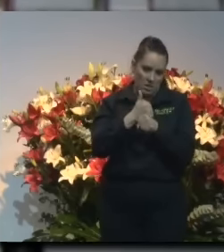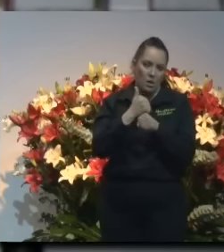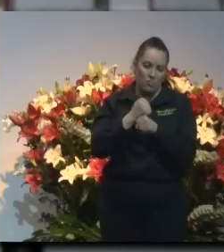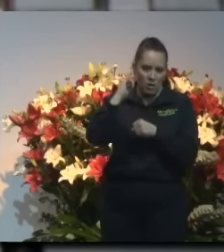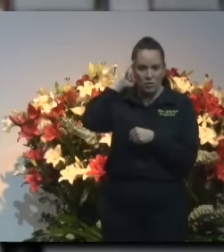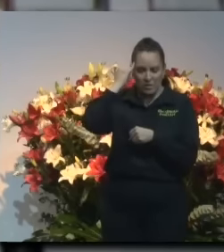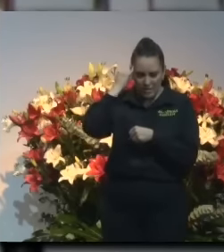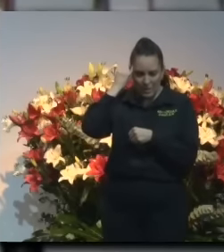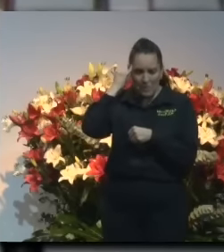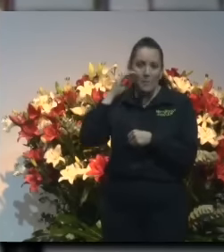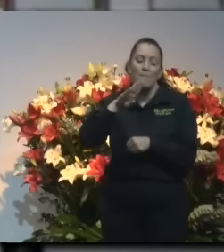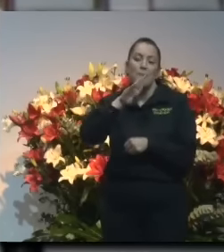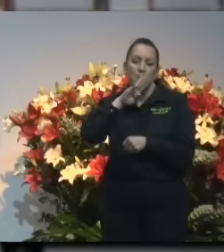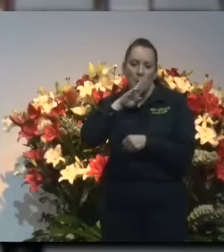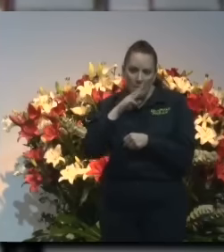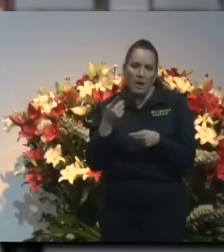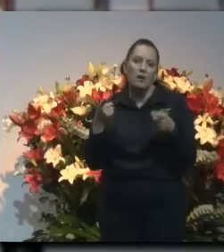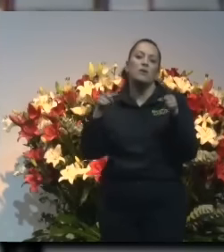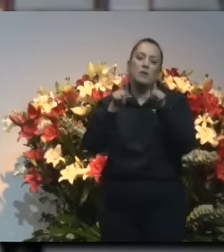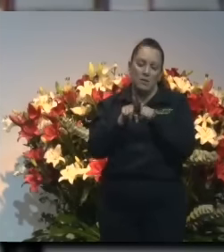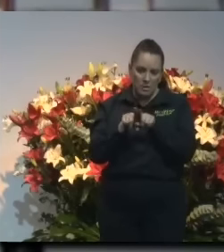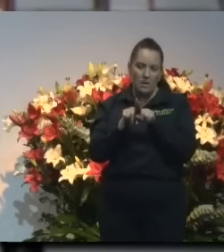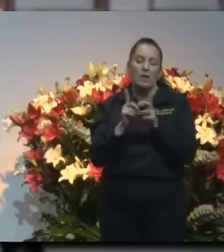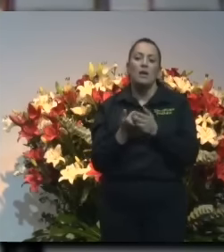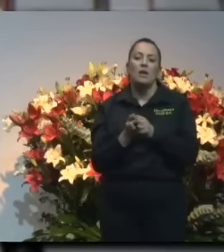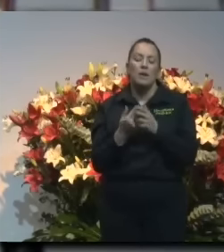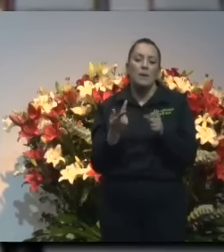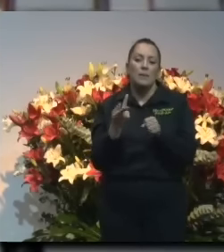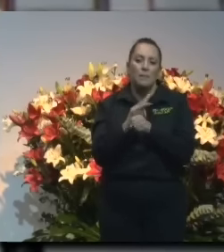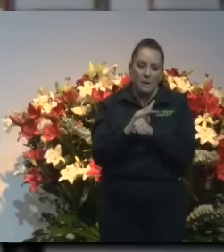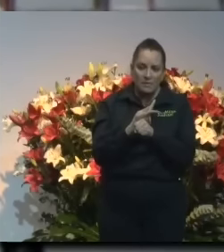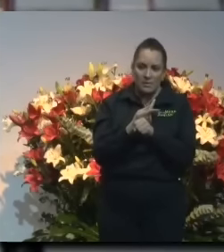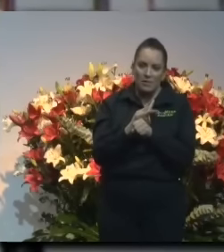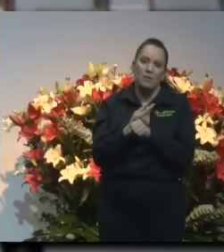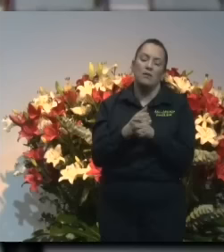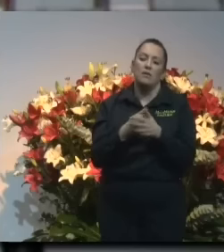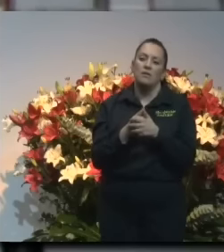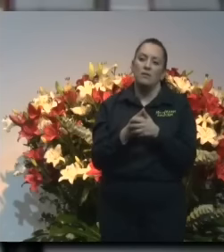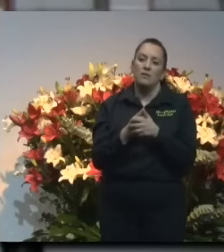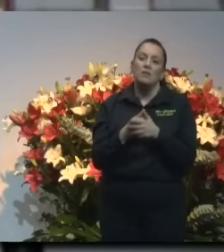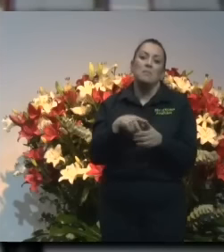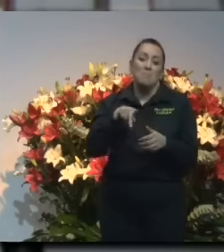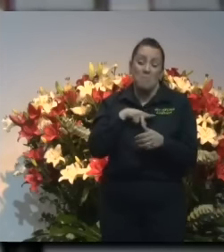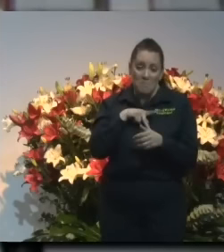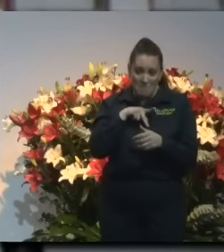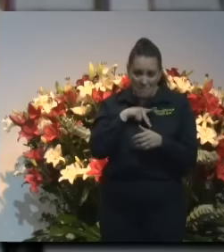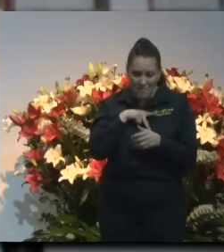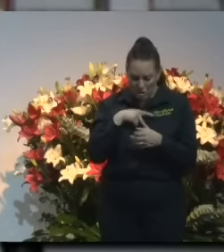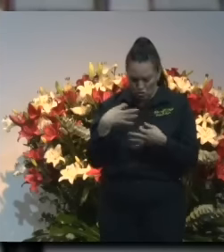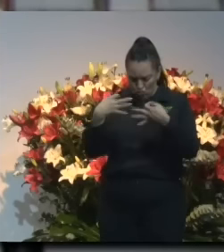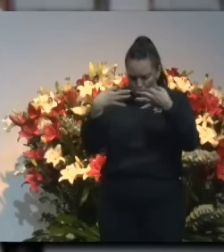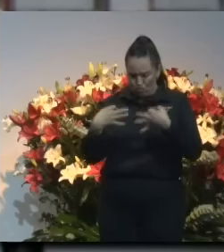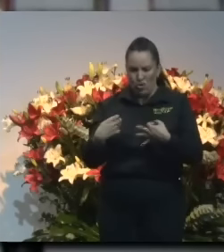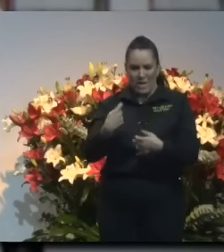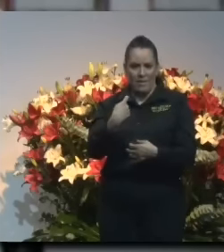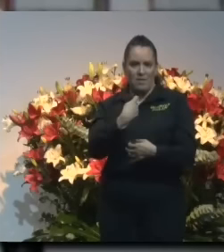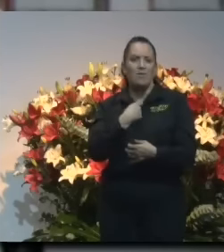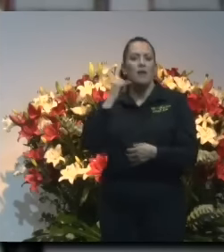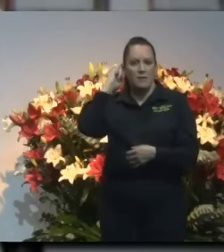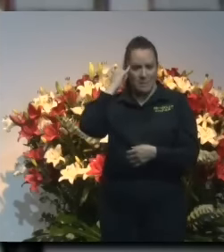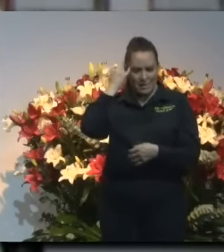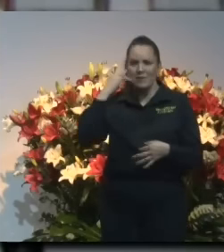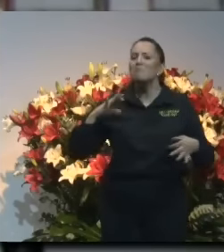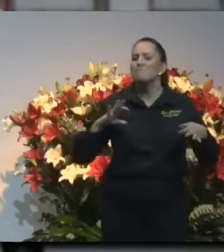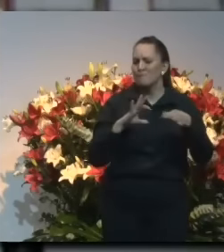madre mestiza, pero siempre he reivindicado mi raíz indígena, mi raíz ñañú. He luchado por los derechos de los